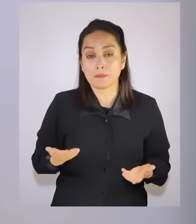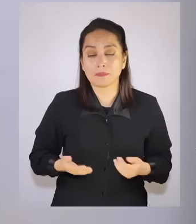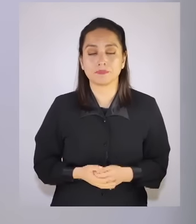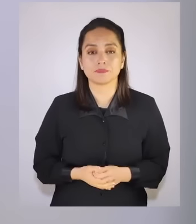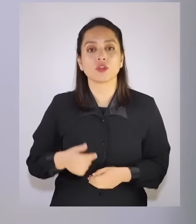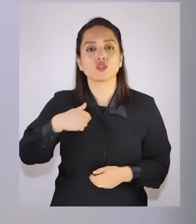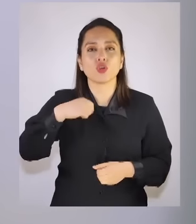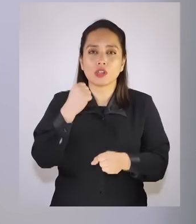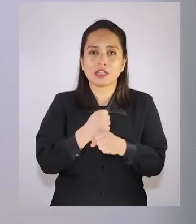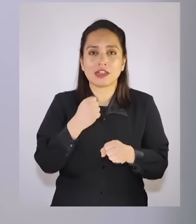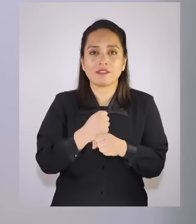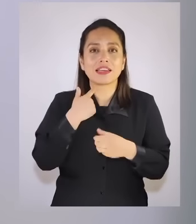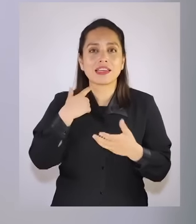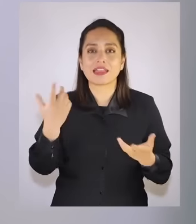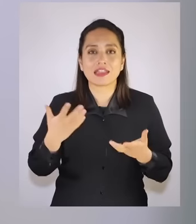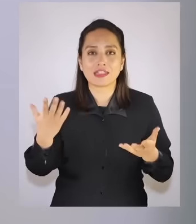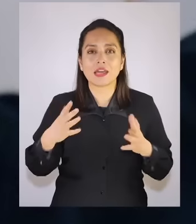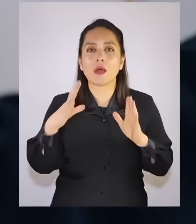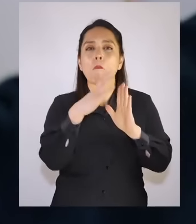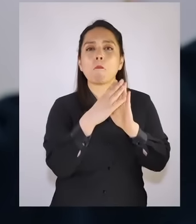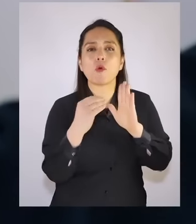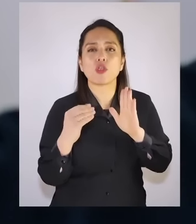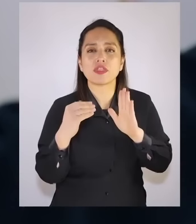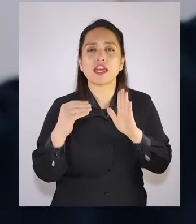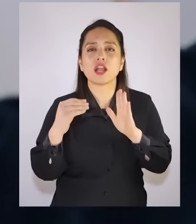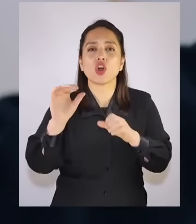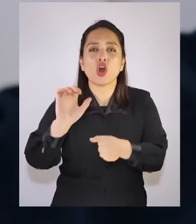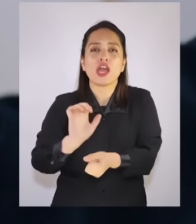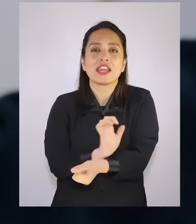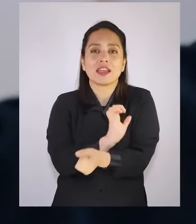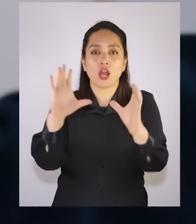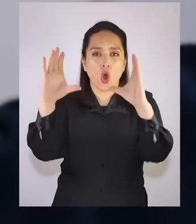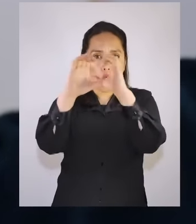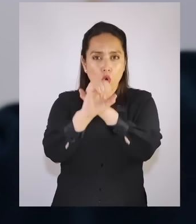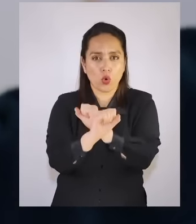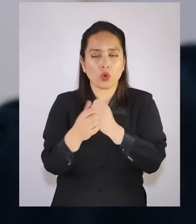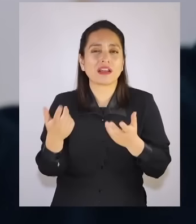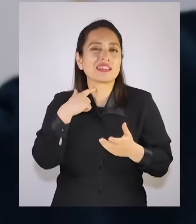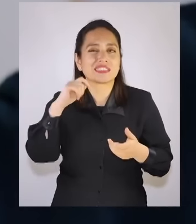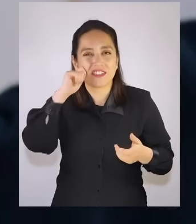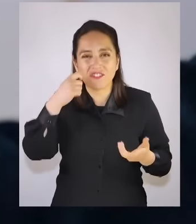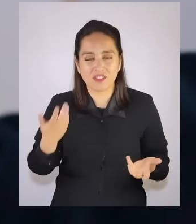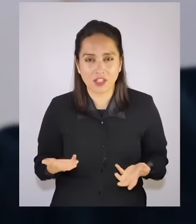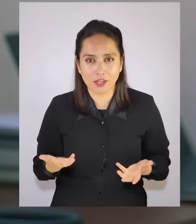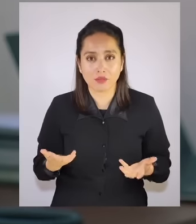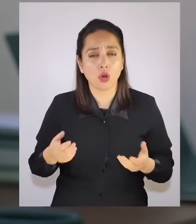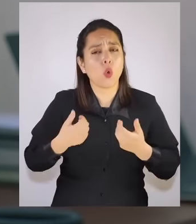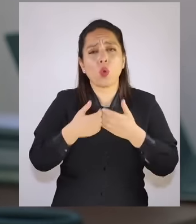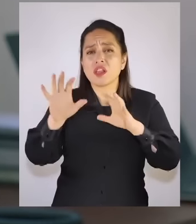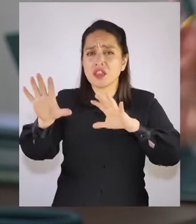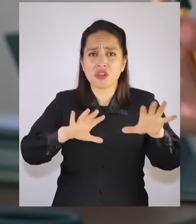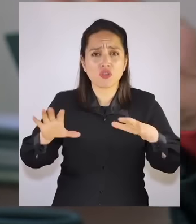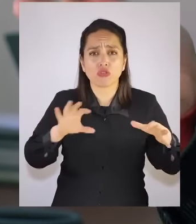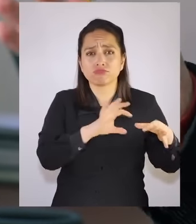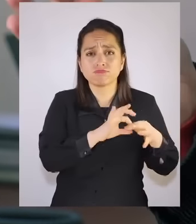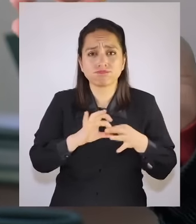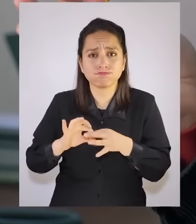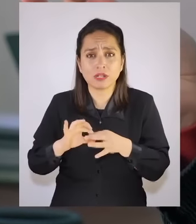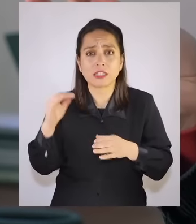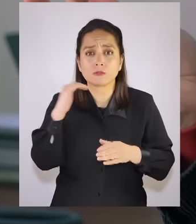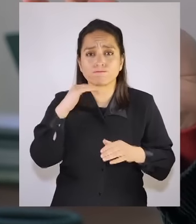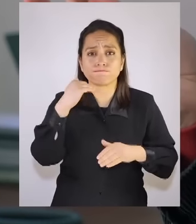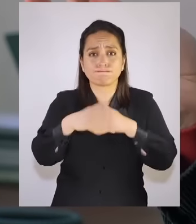Yo trabajo en modelos de energía oscura. A energía oscura se le llama a cualquier cosa que sea la causa de la aceleración en